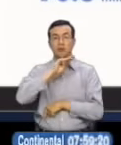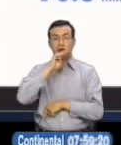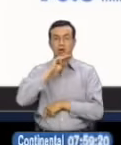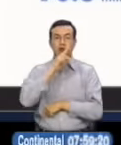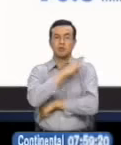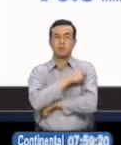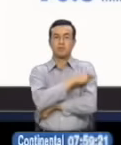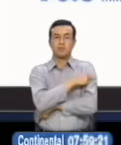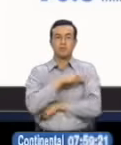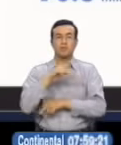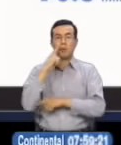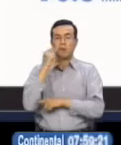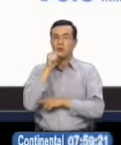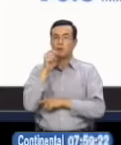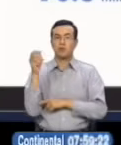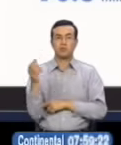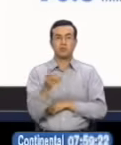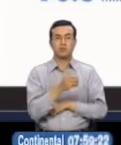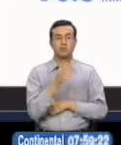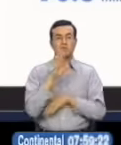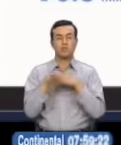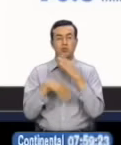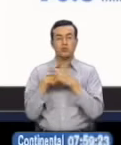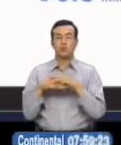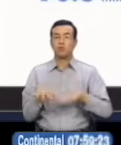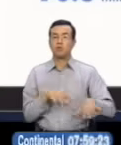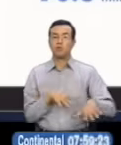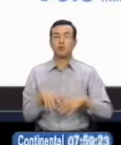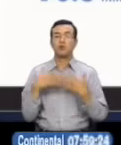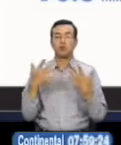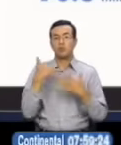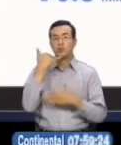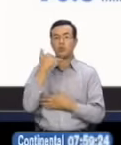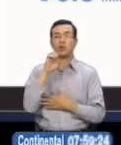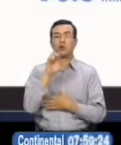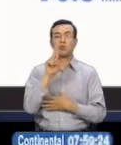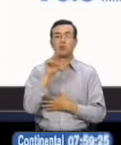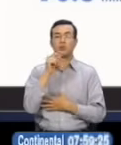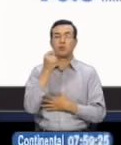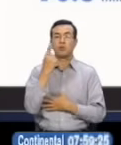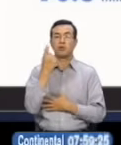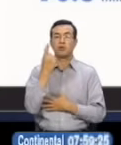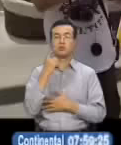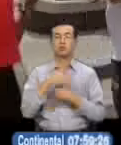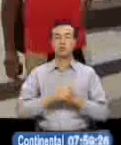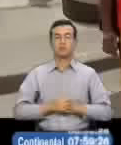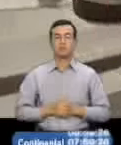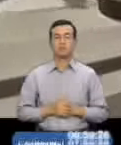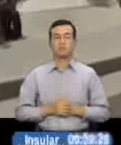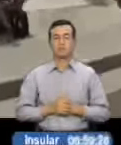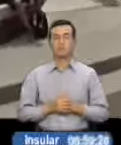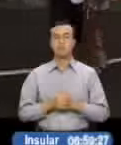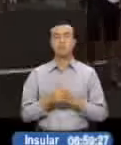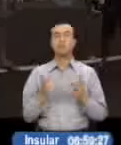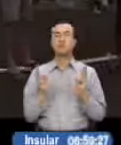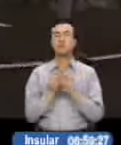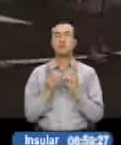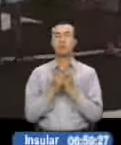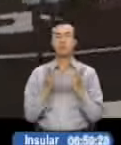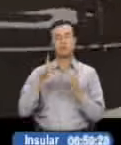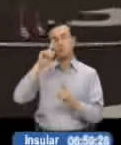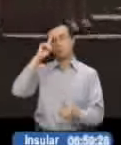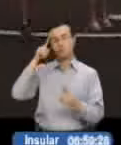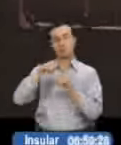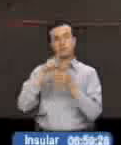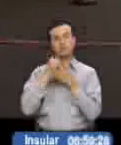Ecuatoriana y Cuerpo de Bomberos, todos coordinados a través del ECU 911. En esta edición, el objetivo